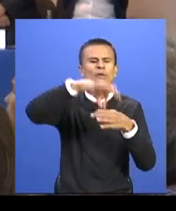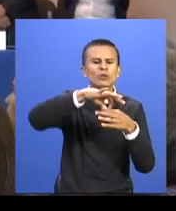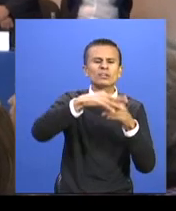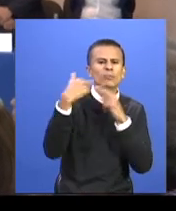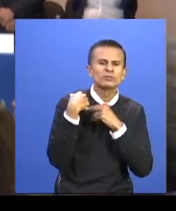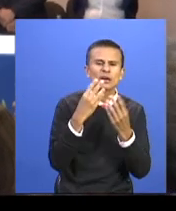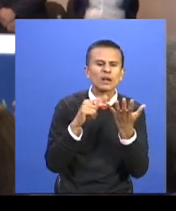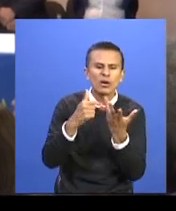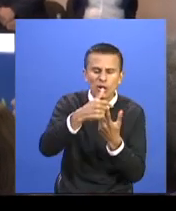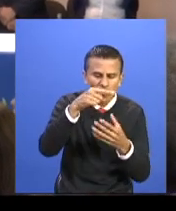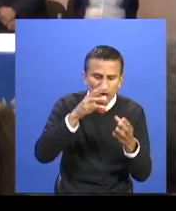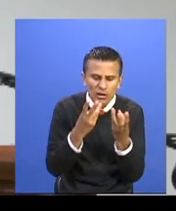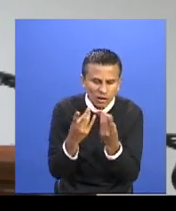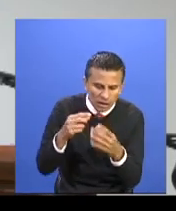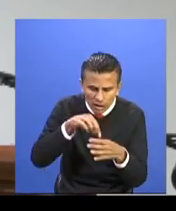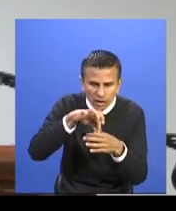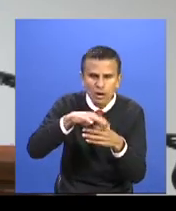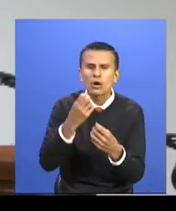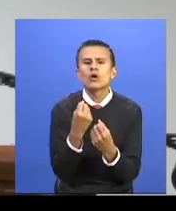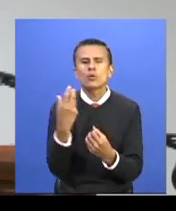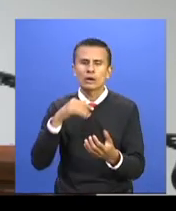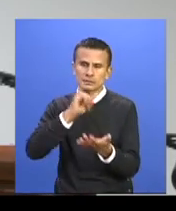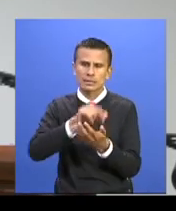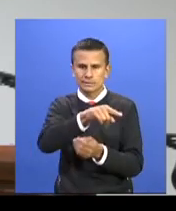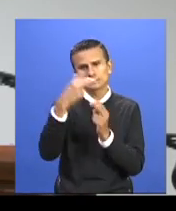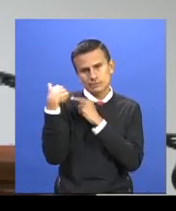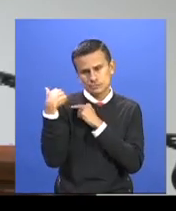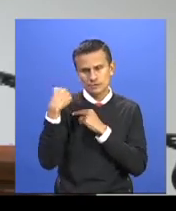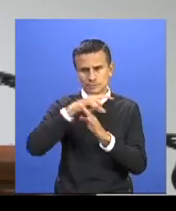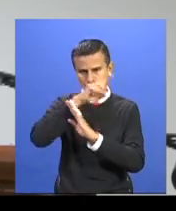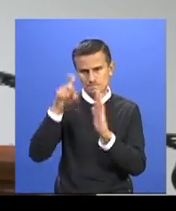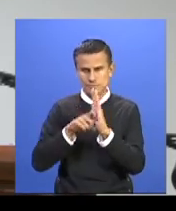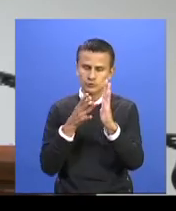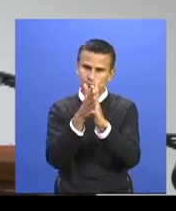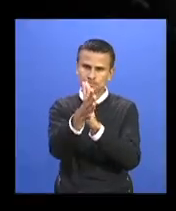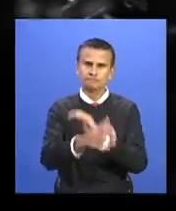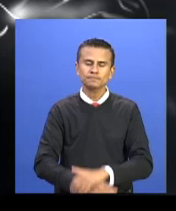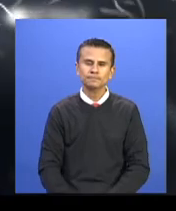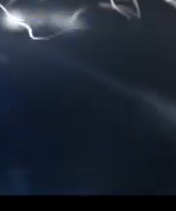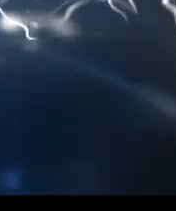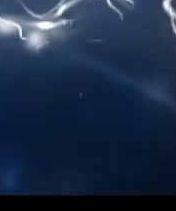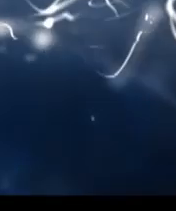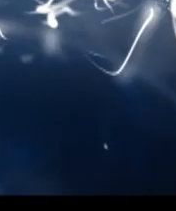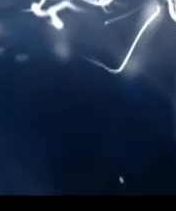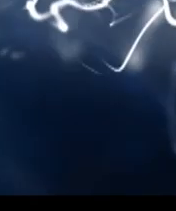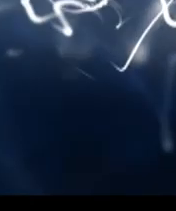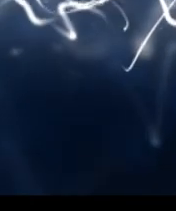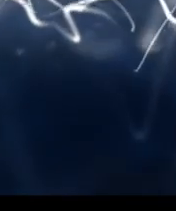depuración del censo electoral y la identificación biométrica en los procesos electorales.